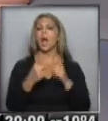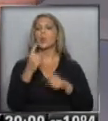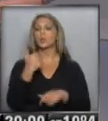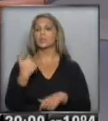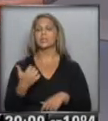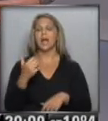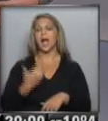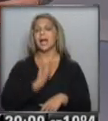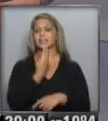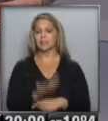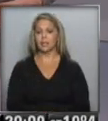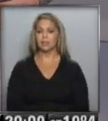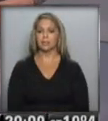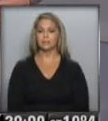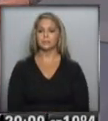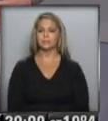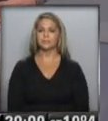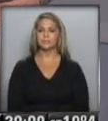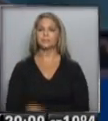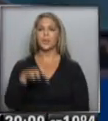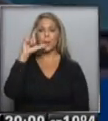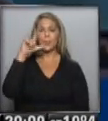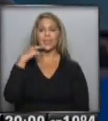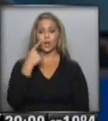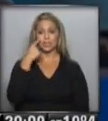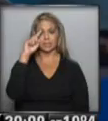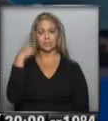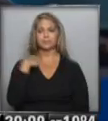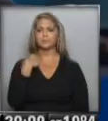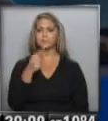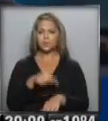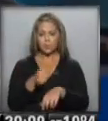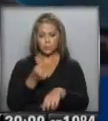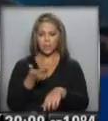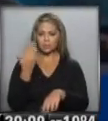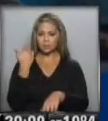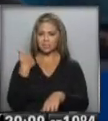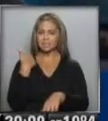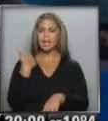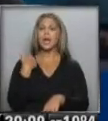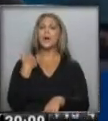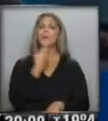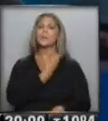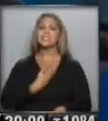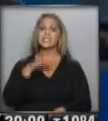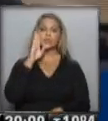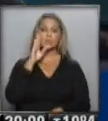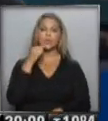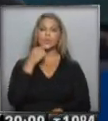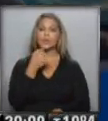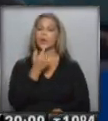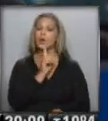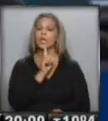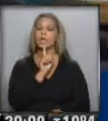Pedro Brieger ahora y el adelanto de la información internacional. Pedro. Hace unas horas, el presidente de los Estados Unidos dijo que no descartaba